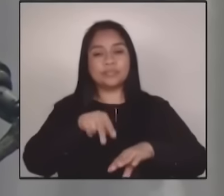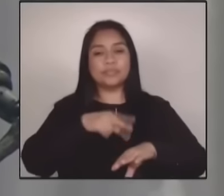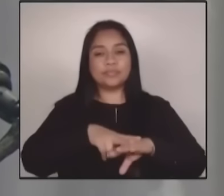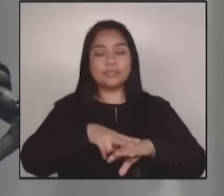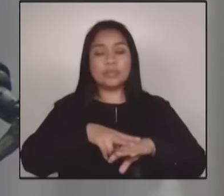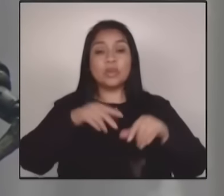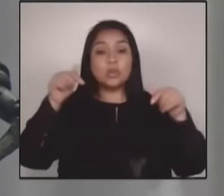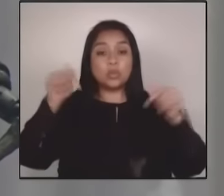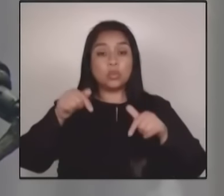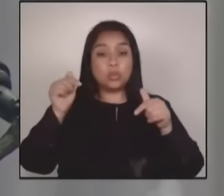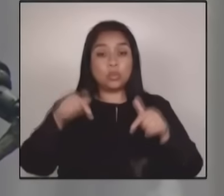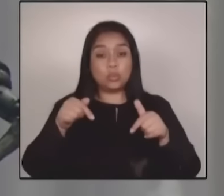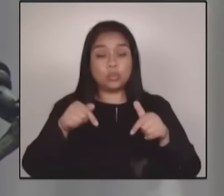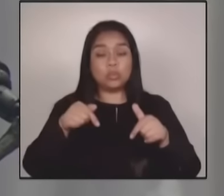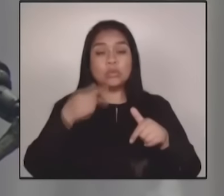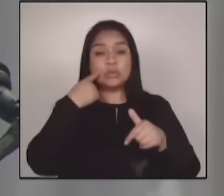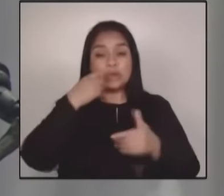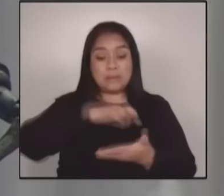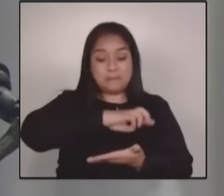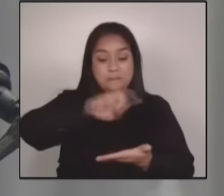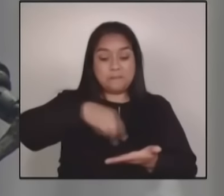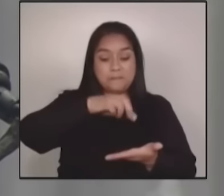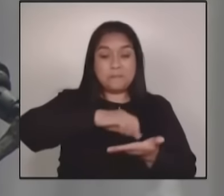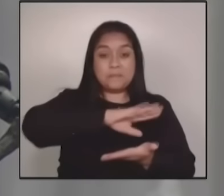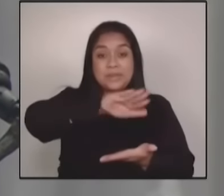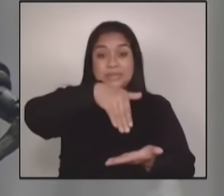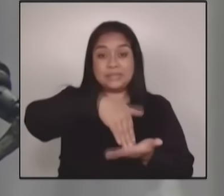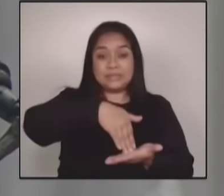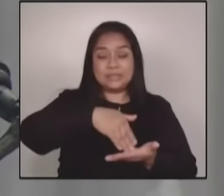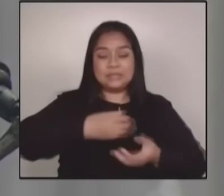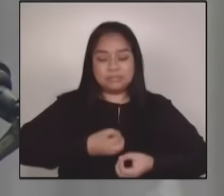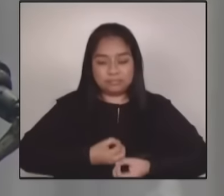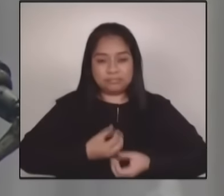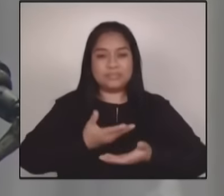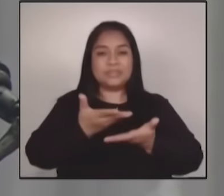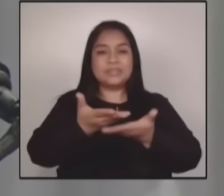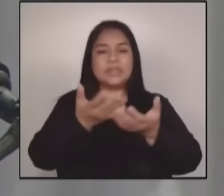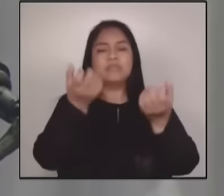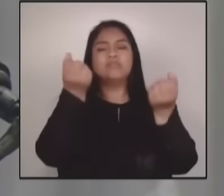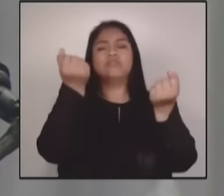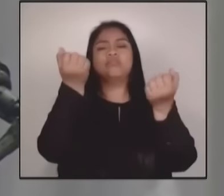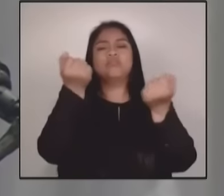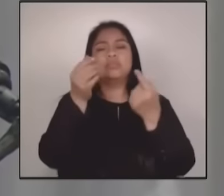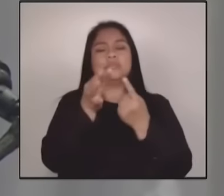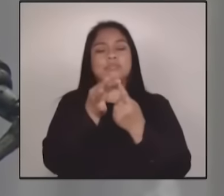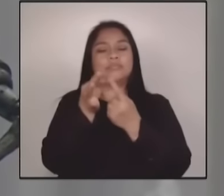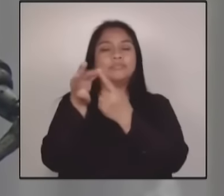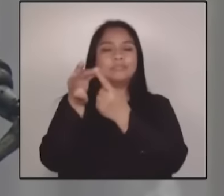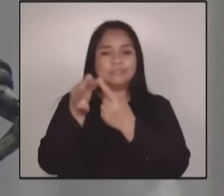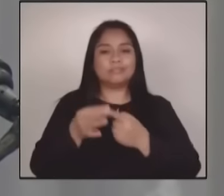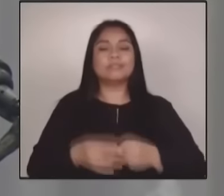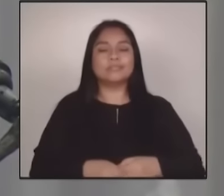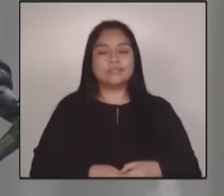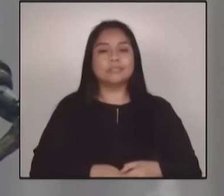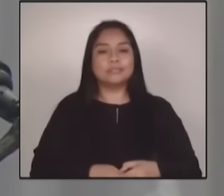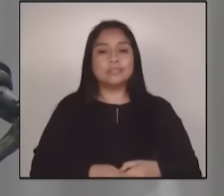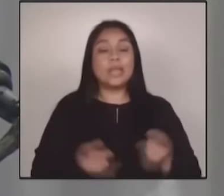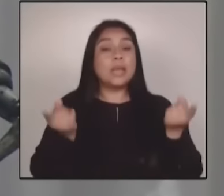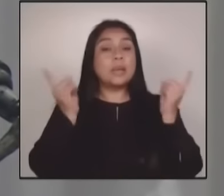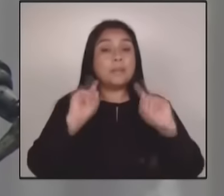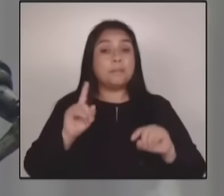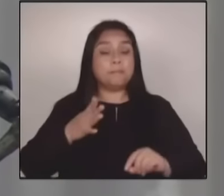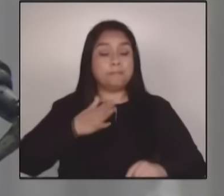mismo, desde la Plaza de la Constitución, les dedicaré palabras especiales. Pero en mi